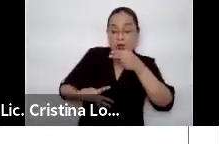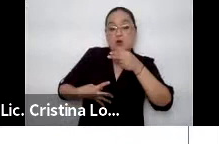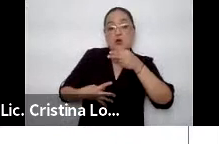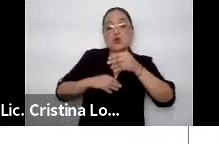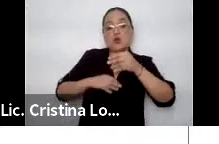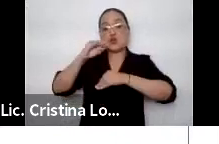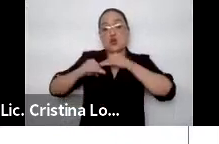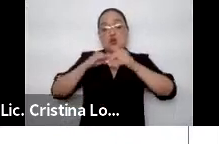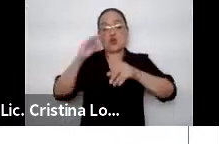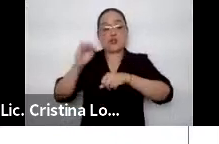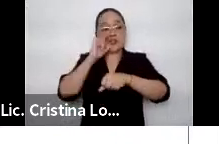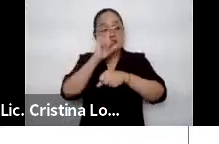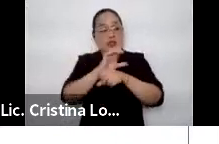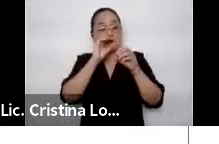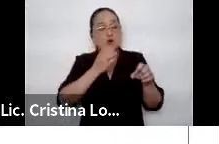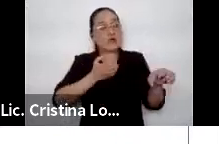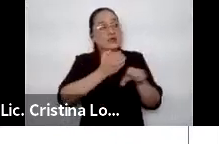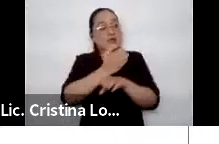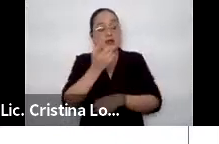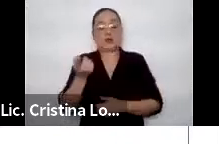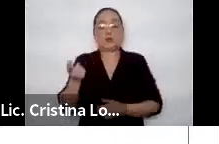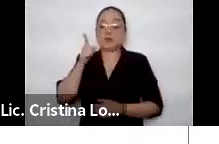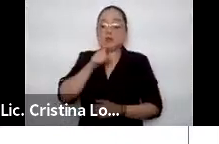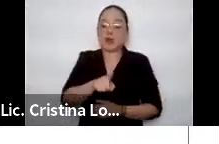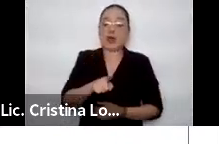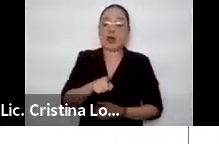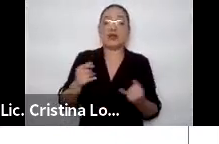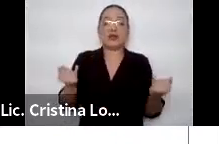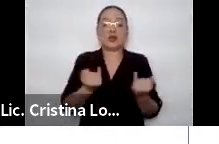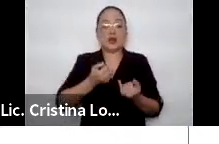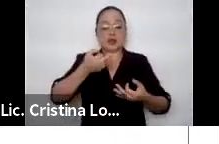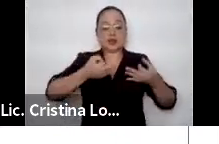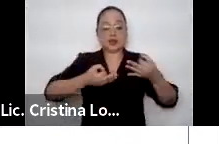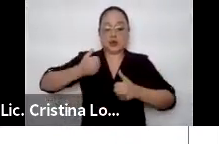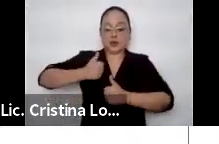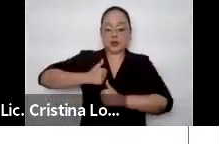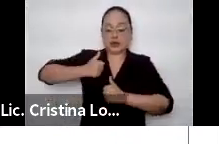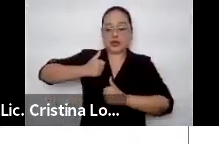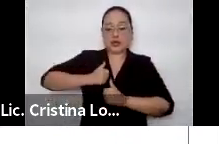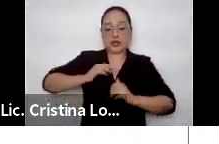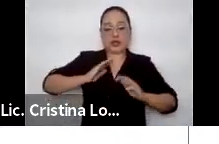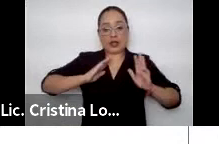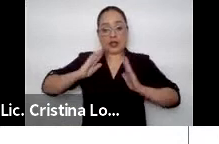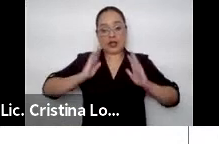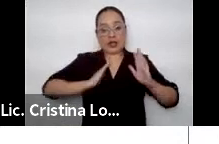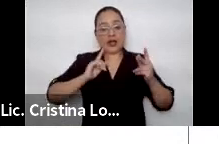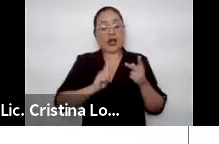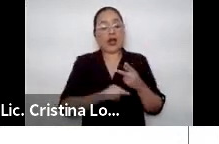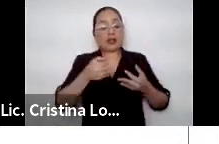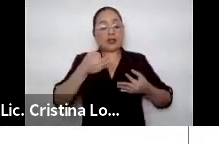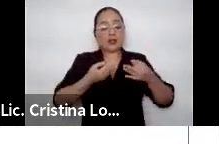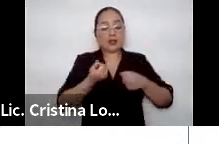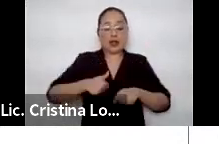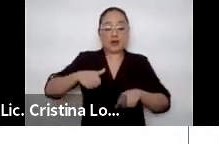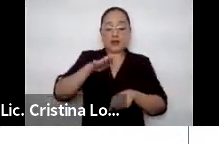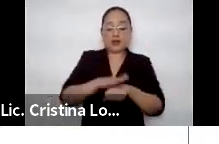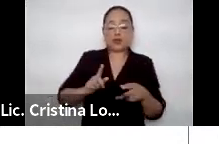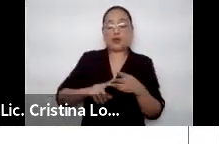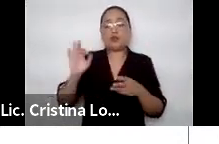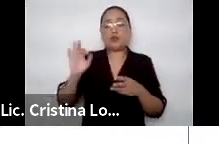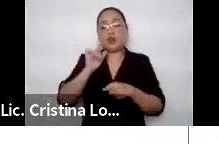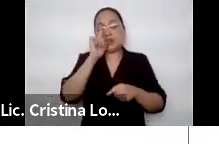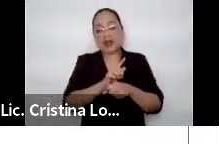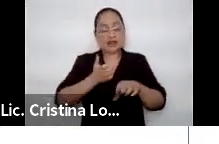como locales. También a los tribunales militares, tribunales administrativos, federales,